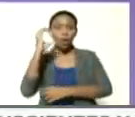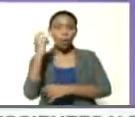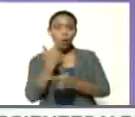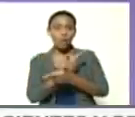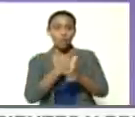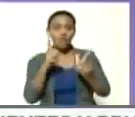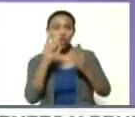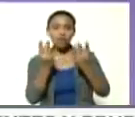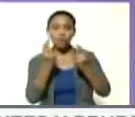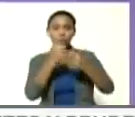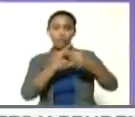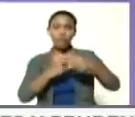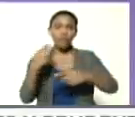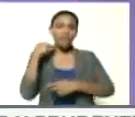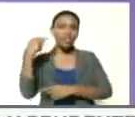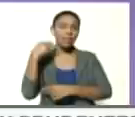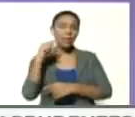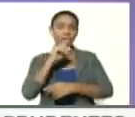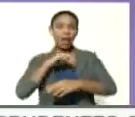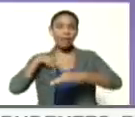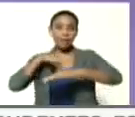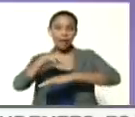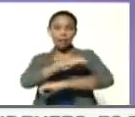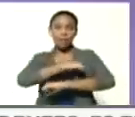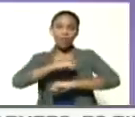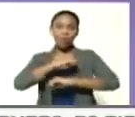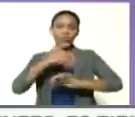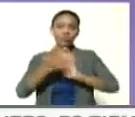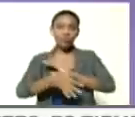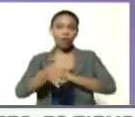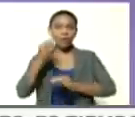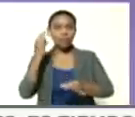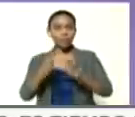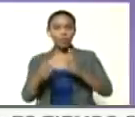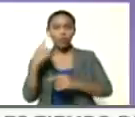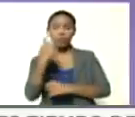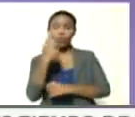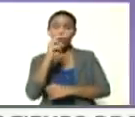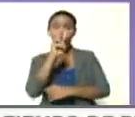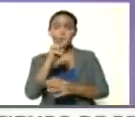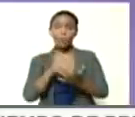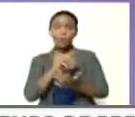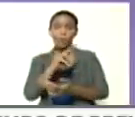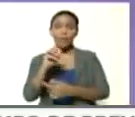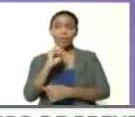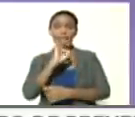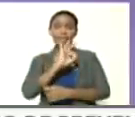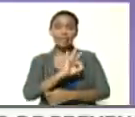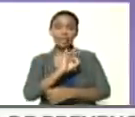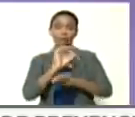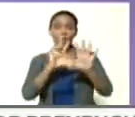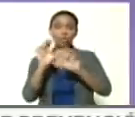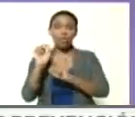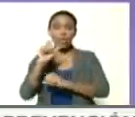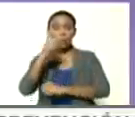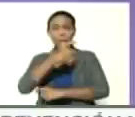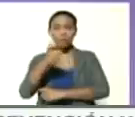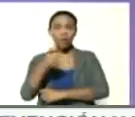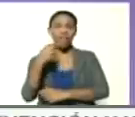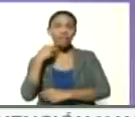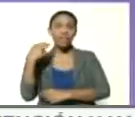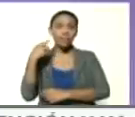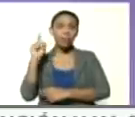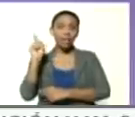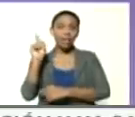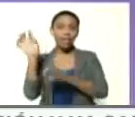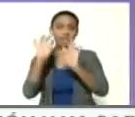de víctimas de las minas antipersonas. Solo en 2020 más de 380 personas fueron víctimas de este